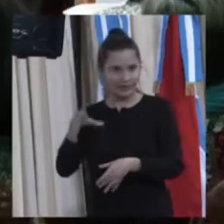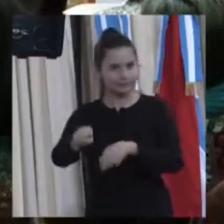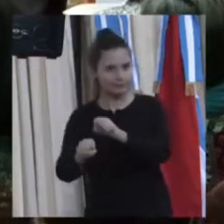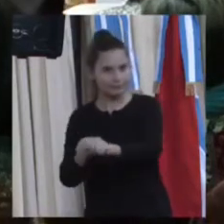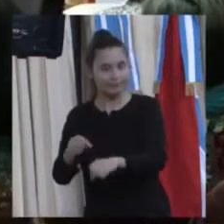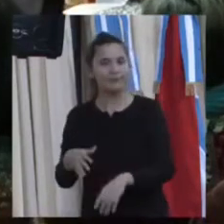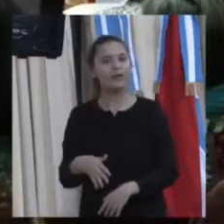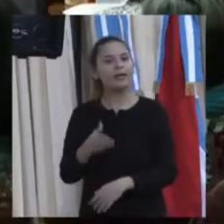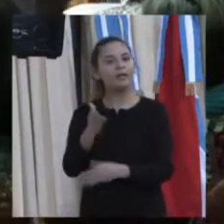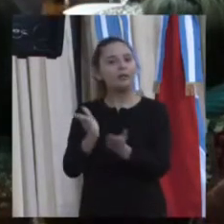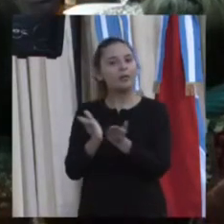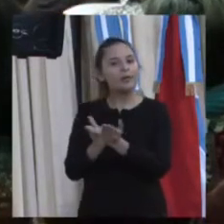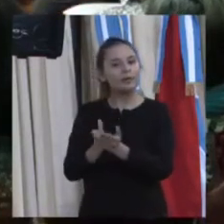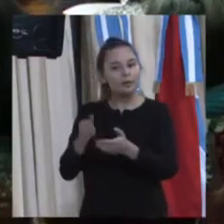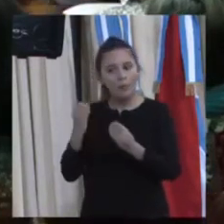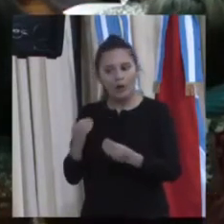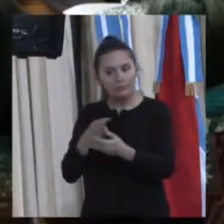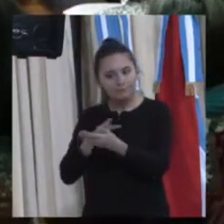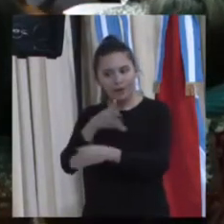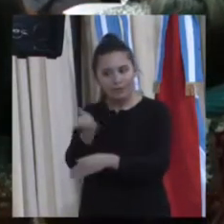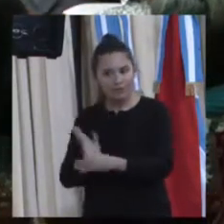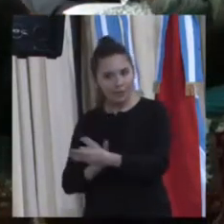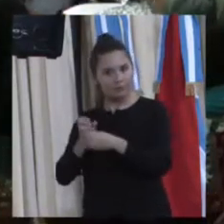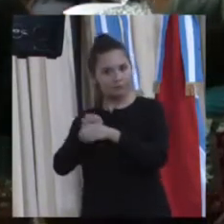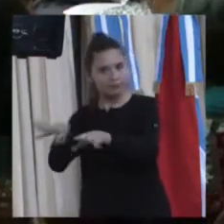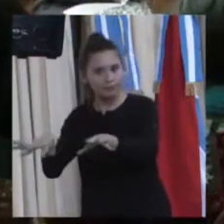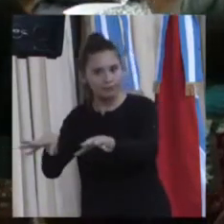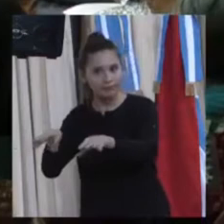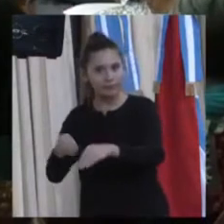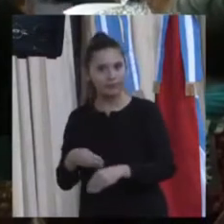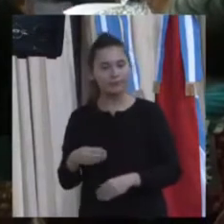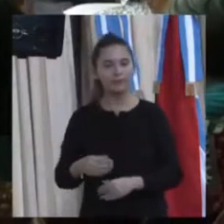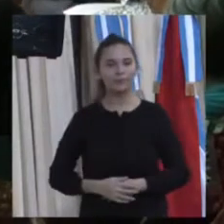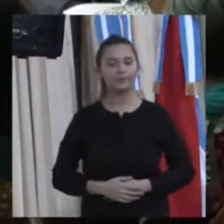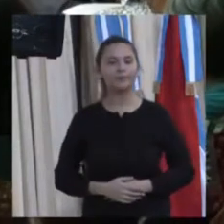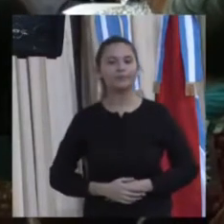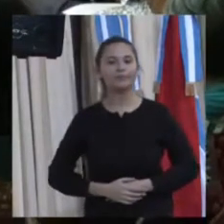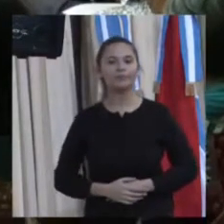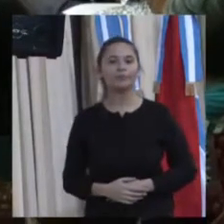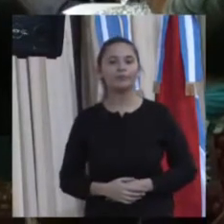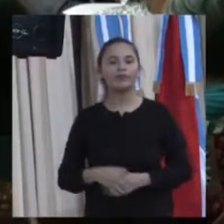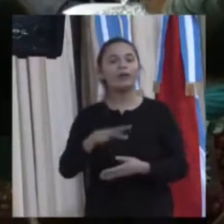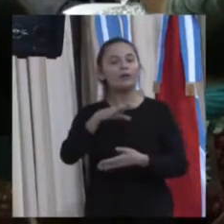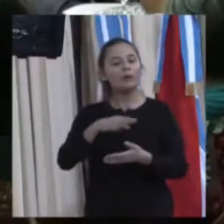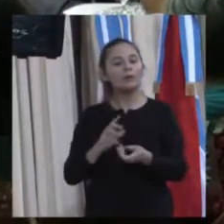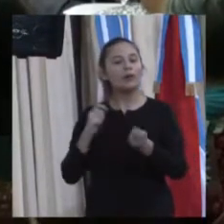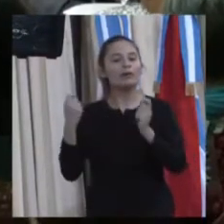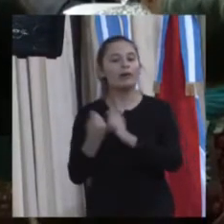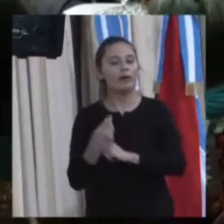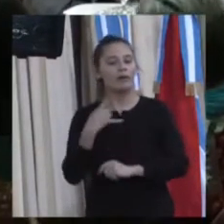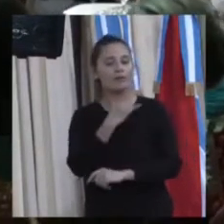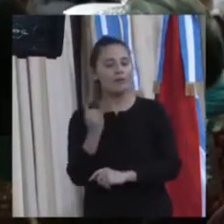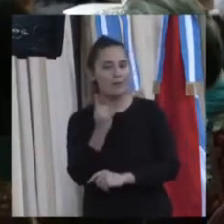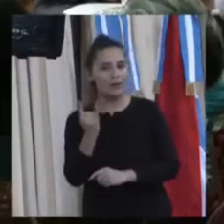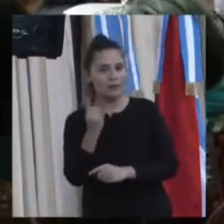una cruzada de utilidad social, que la universidad se coloque al servicio de la sociedad. Una reforma universitaria debe